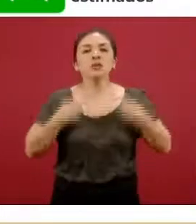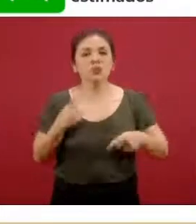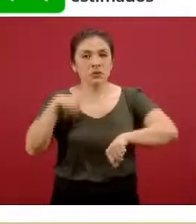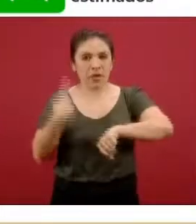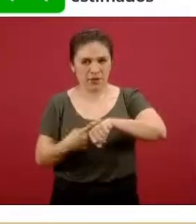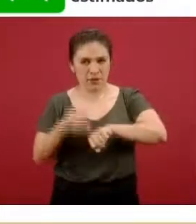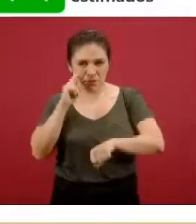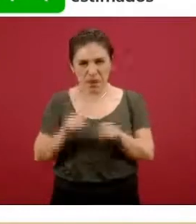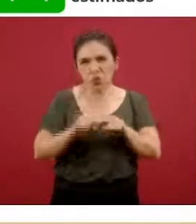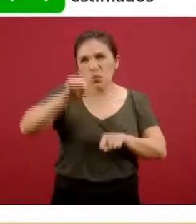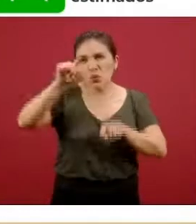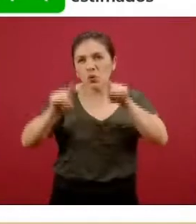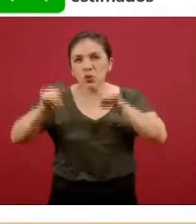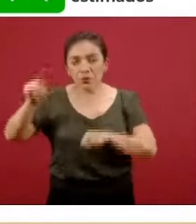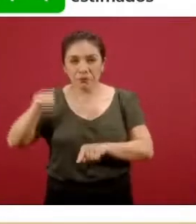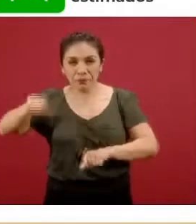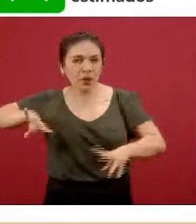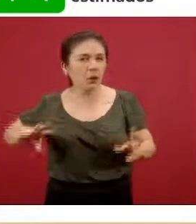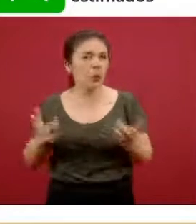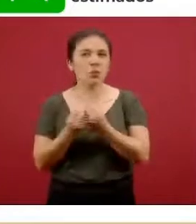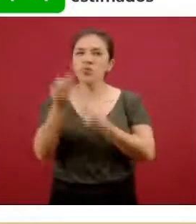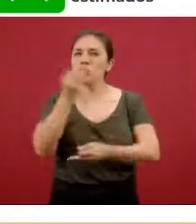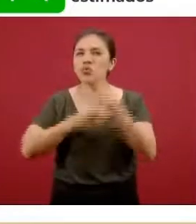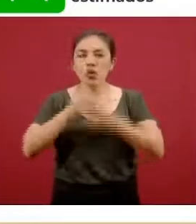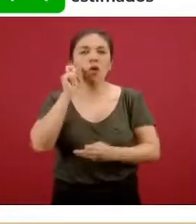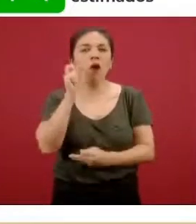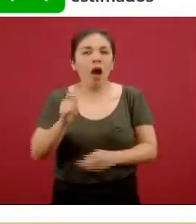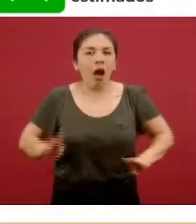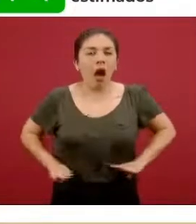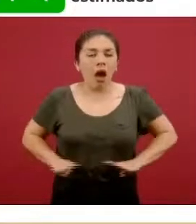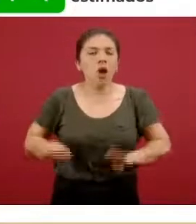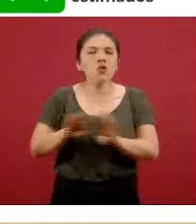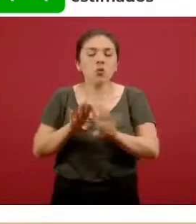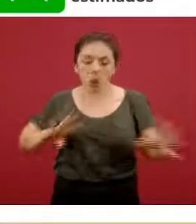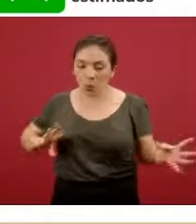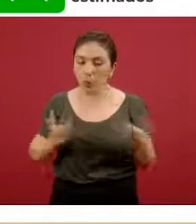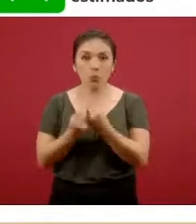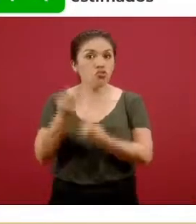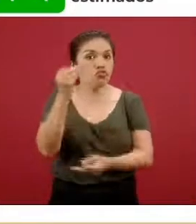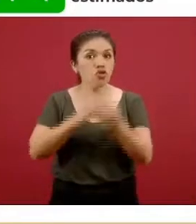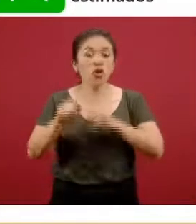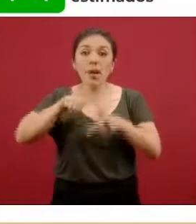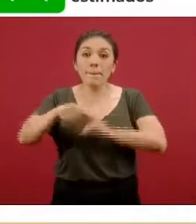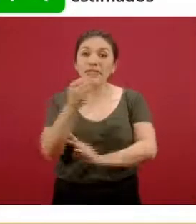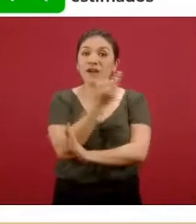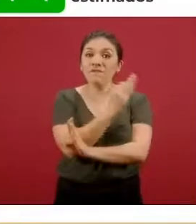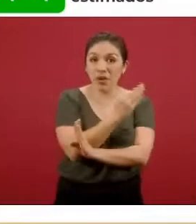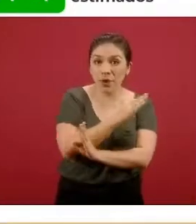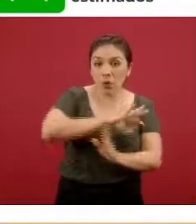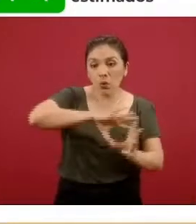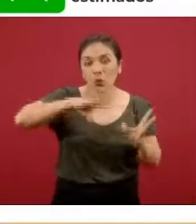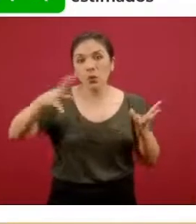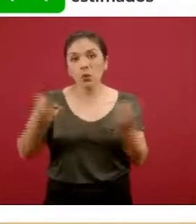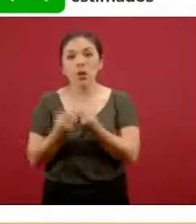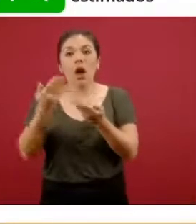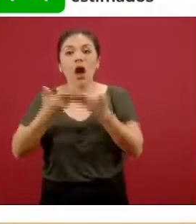casos estimados totales, que también serían acumulados para efecto del número de